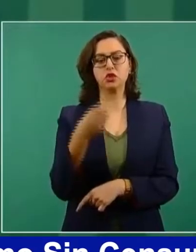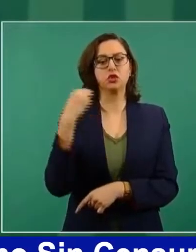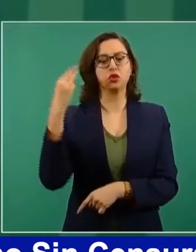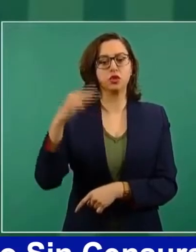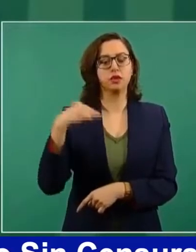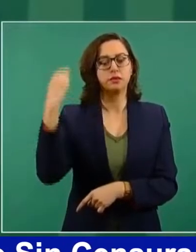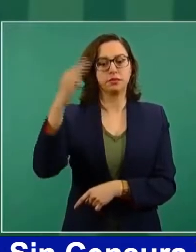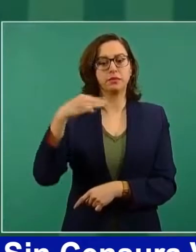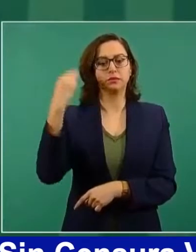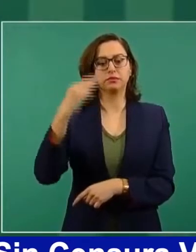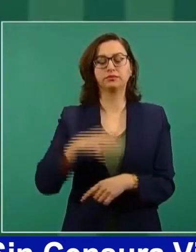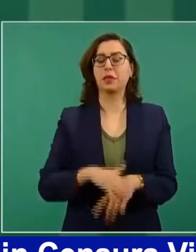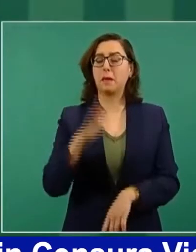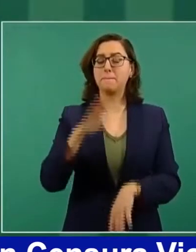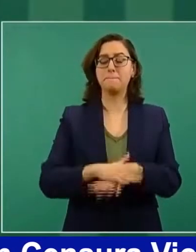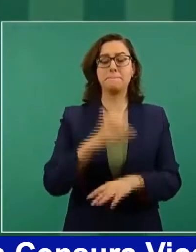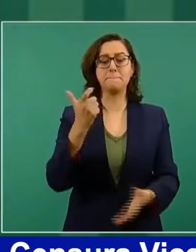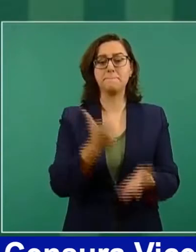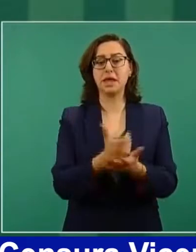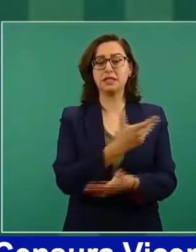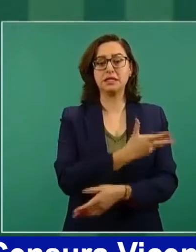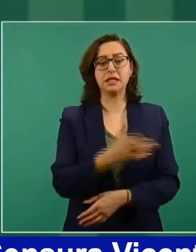encontramos en el margen más alto con